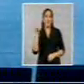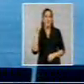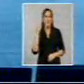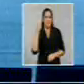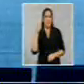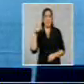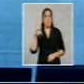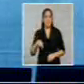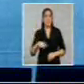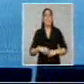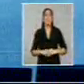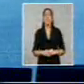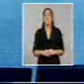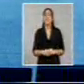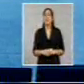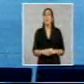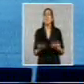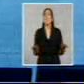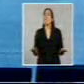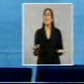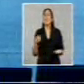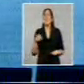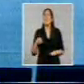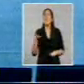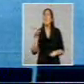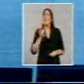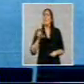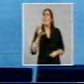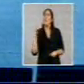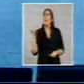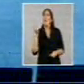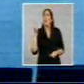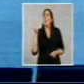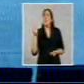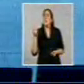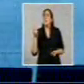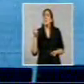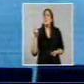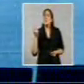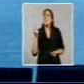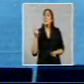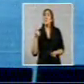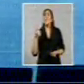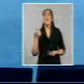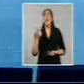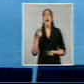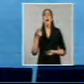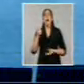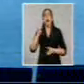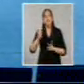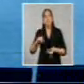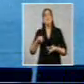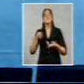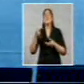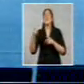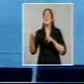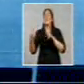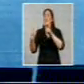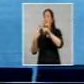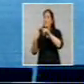para recuperar lo que fue el viejo frigorífico